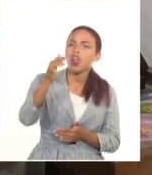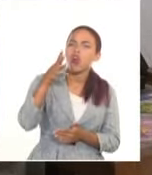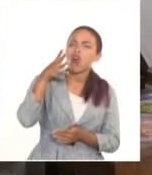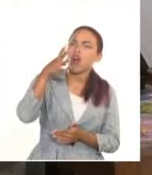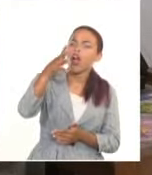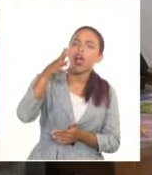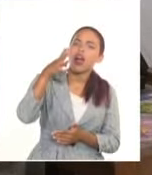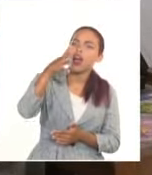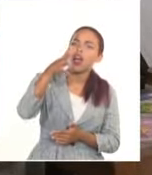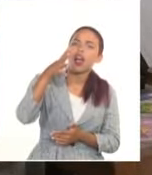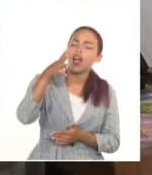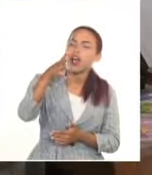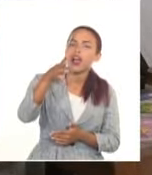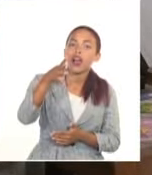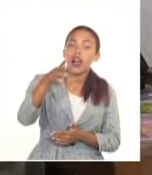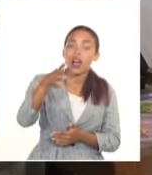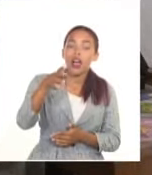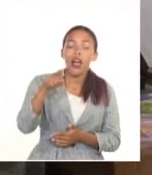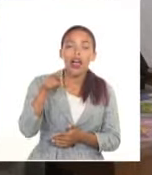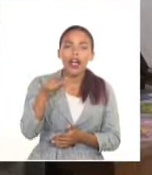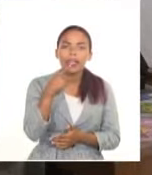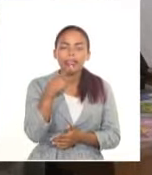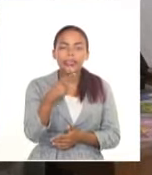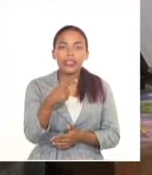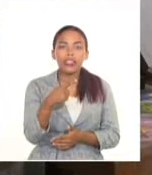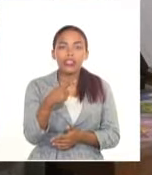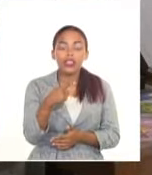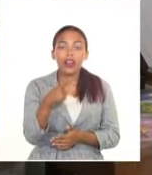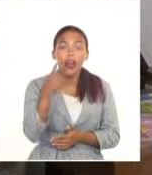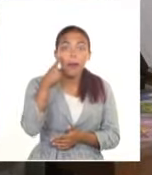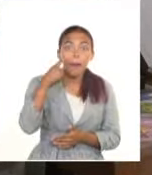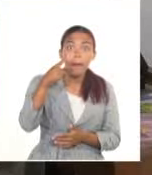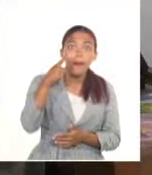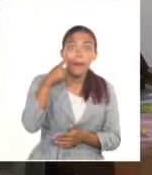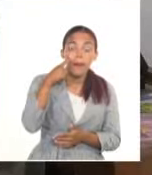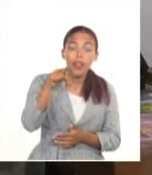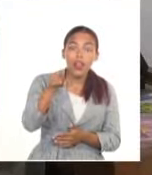¡Ay! Entonces dice el bichillo, mira